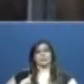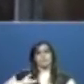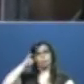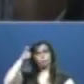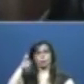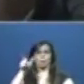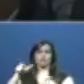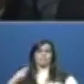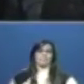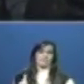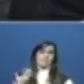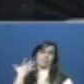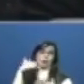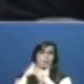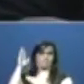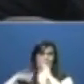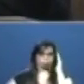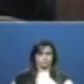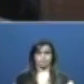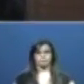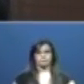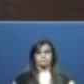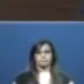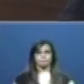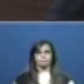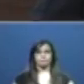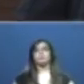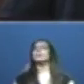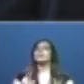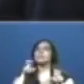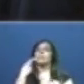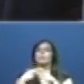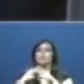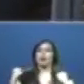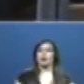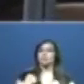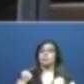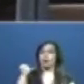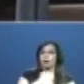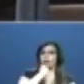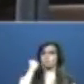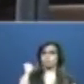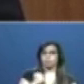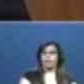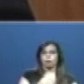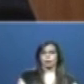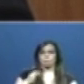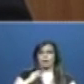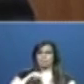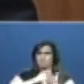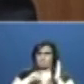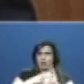5000 habitantes en materia de políticas activas de empleo y además de la ejecución de todos estos